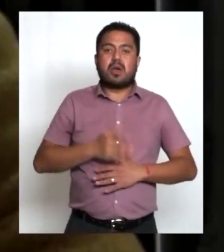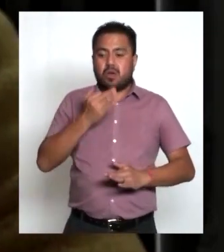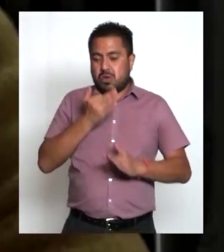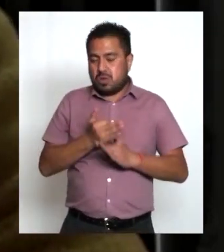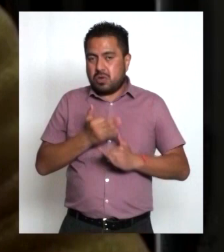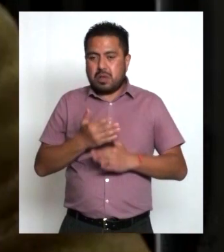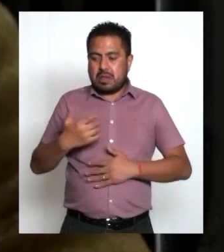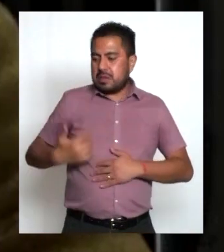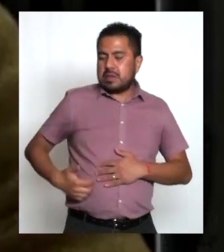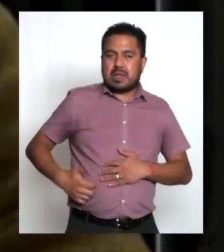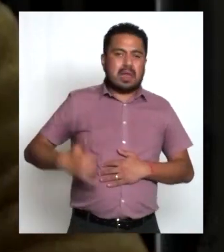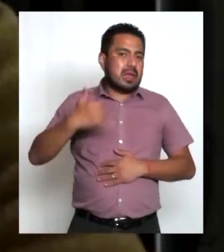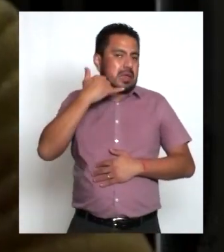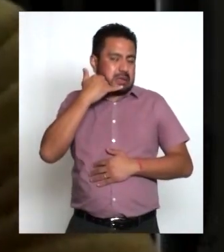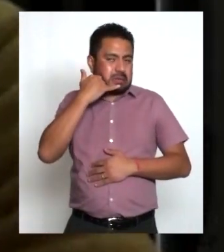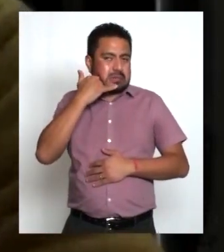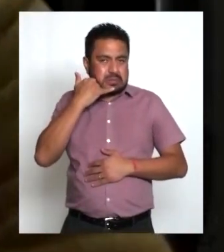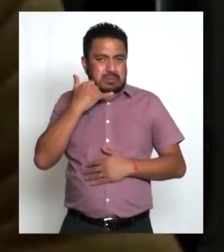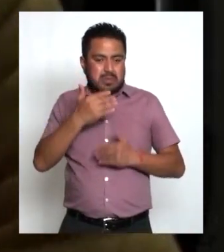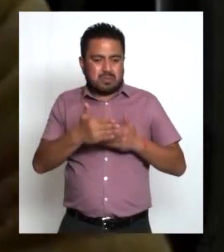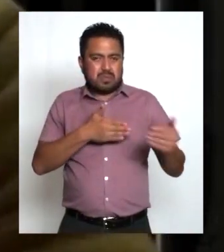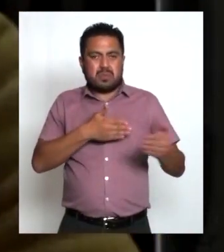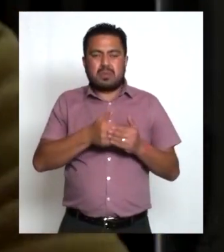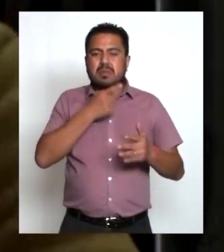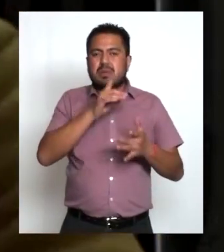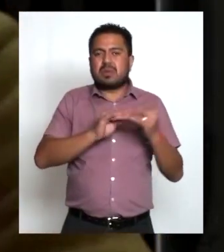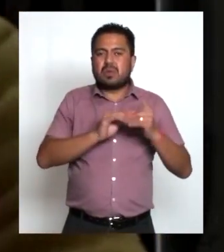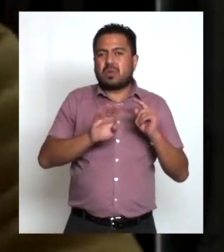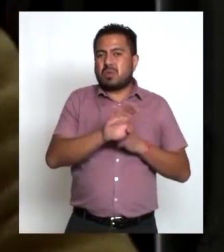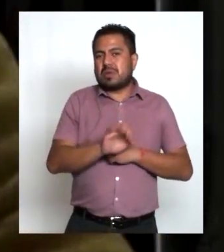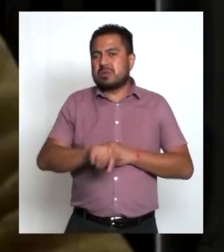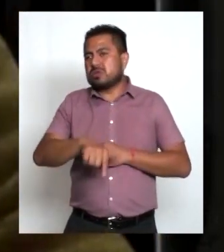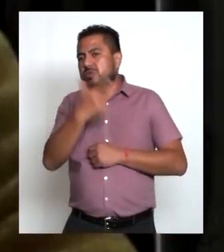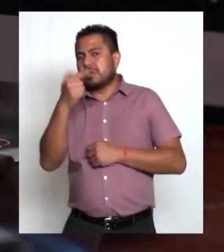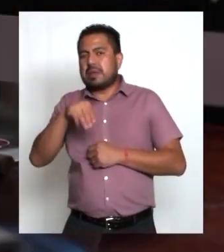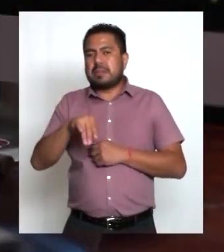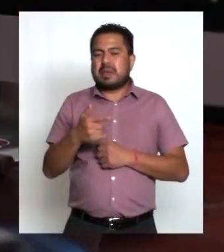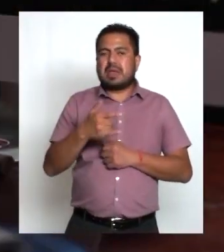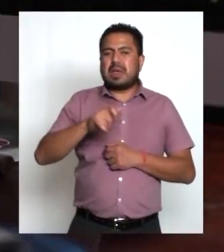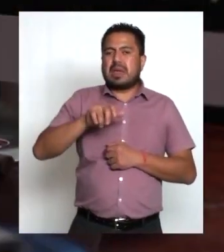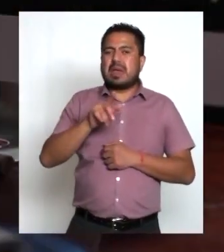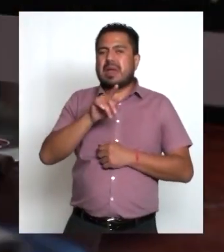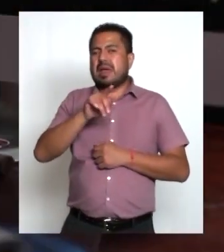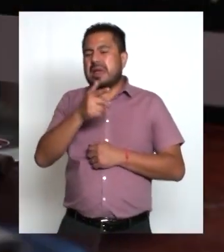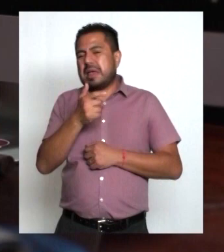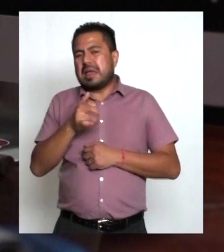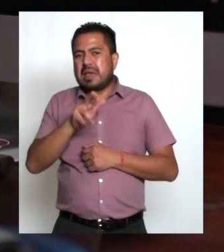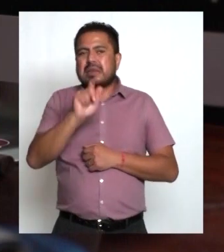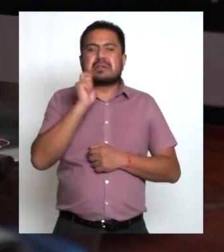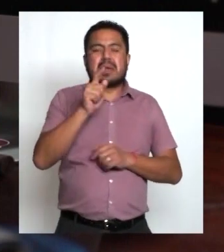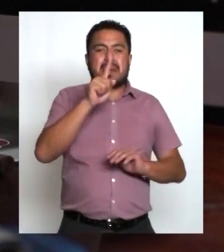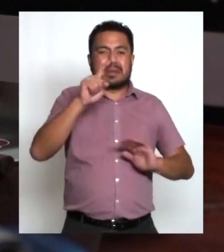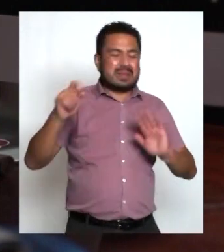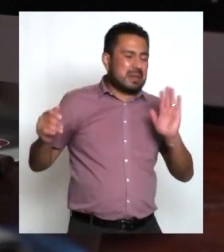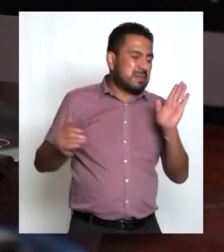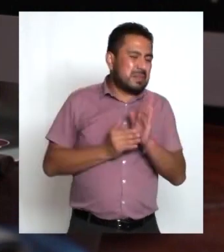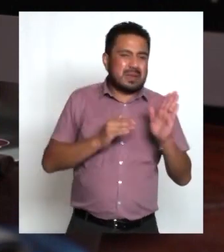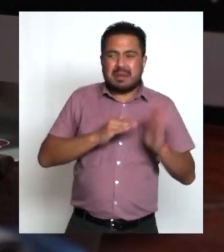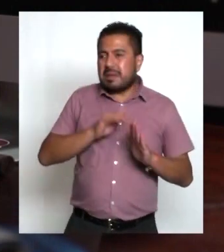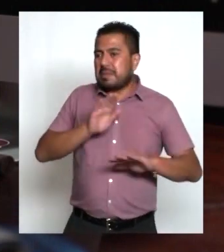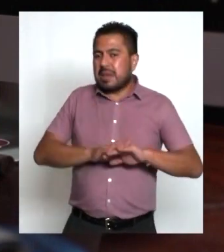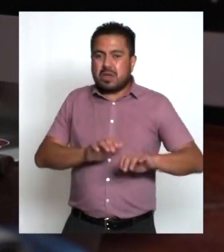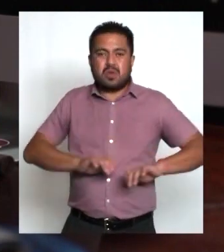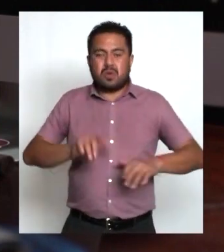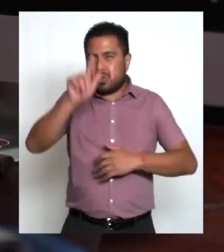kilohertz. Ahorita en los teléfonos inteligentes estamos hablando de 412 megahertz, es decir, 1000 veces más que